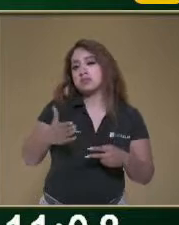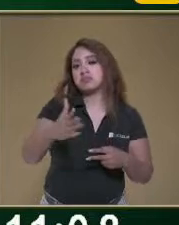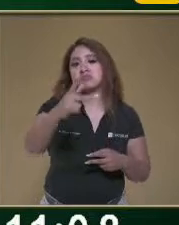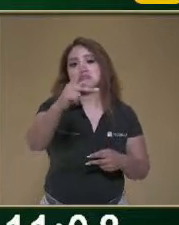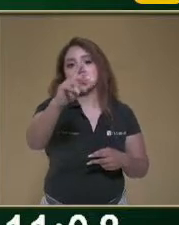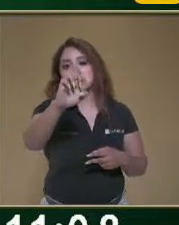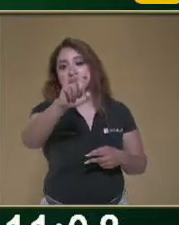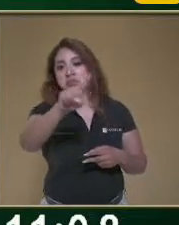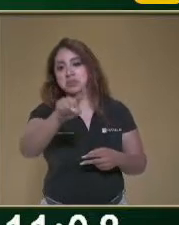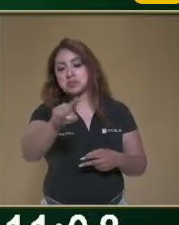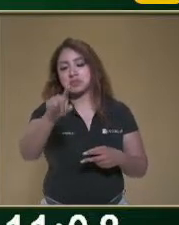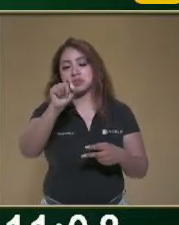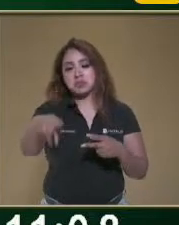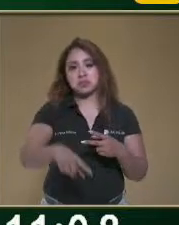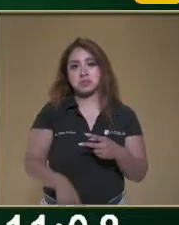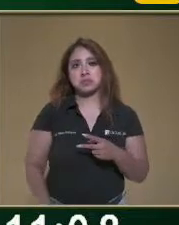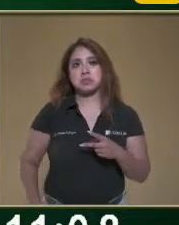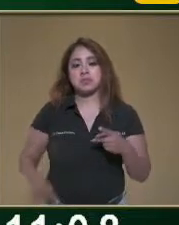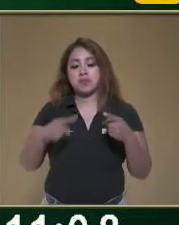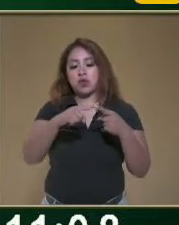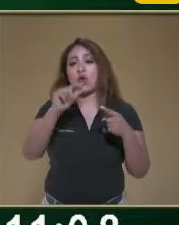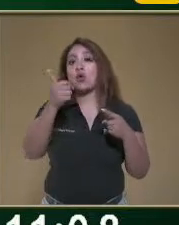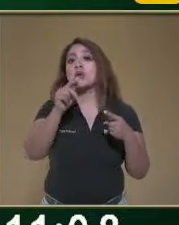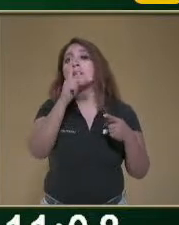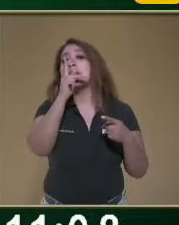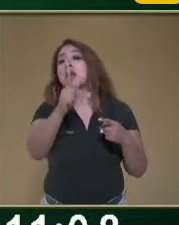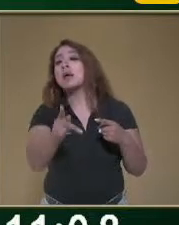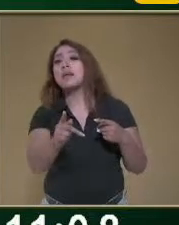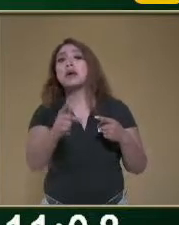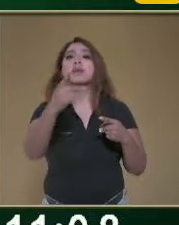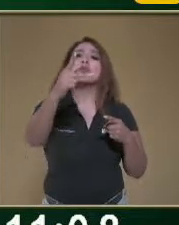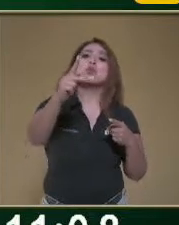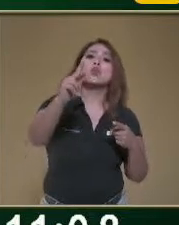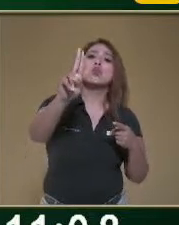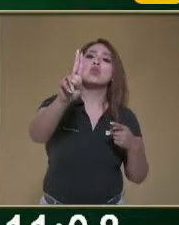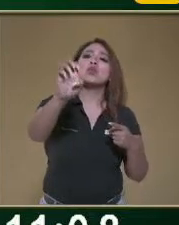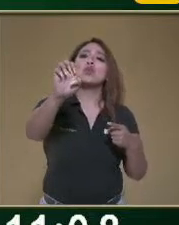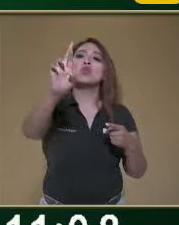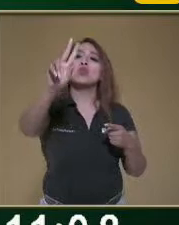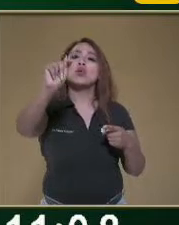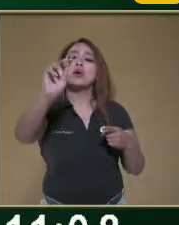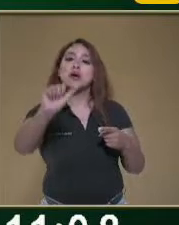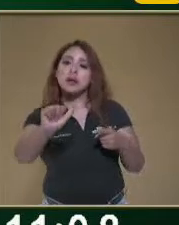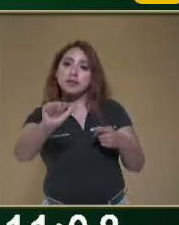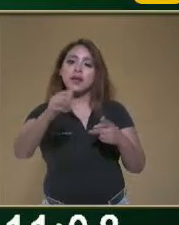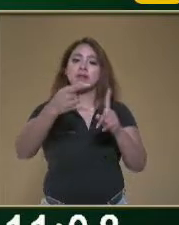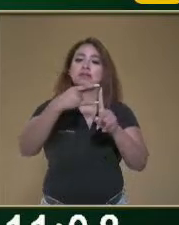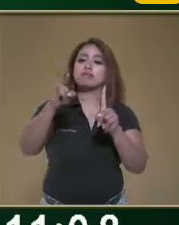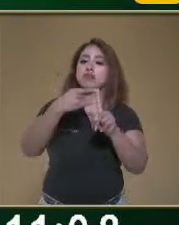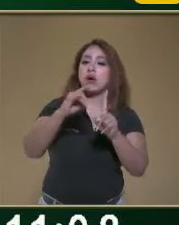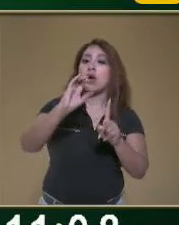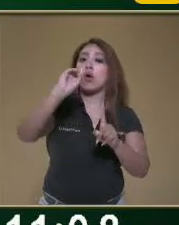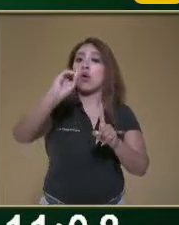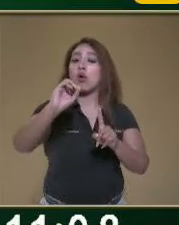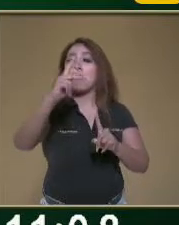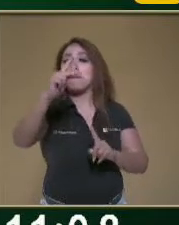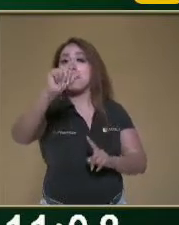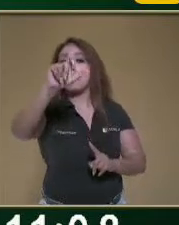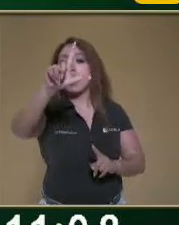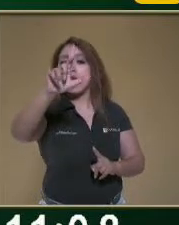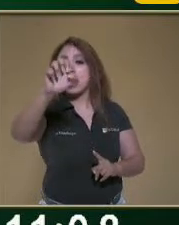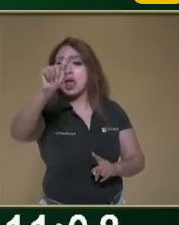P, maestra? Otra palabra con P sería puerta, maestra. O paleta. Así es. Y